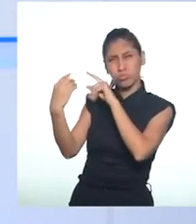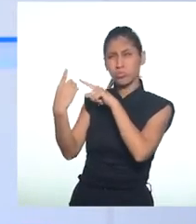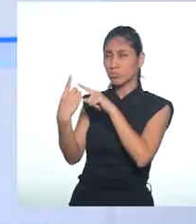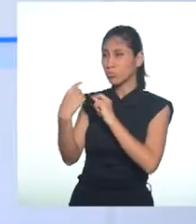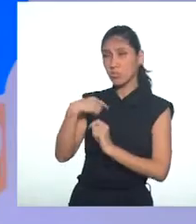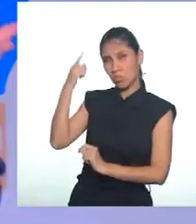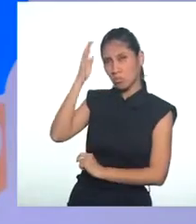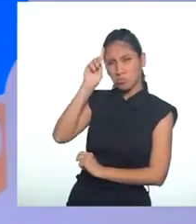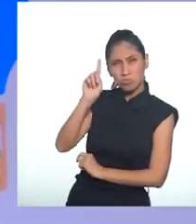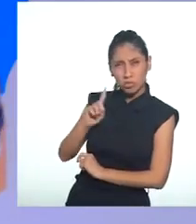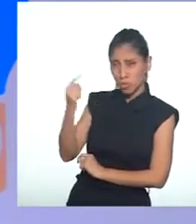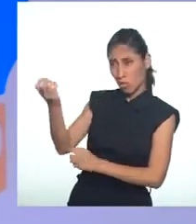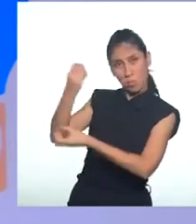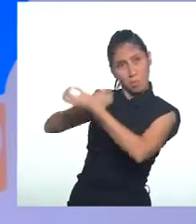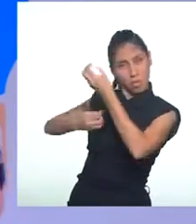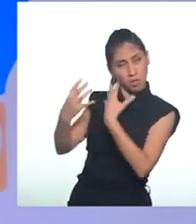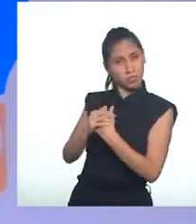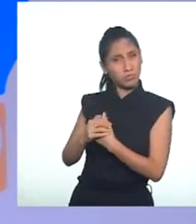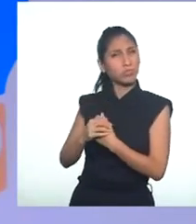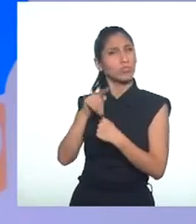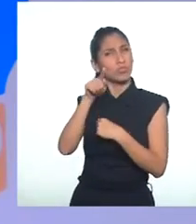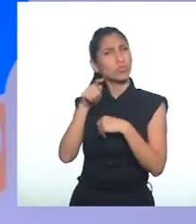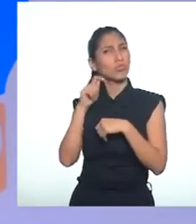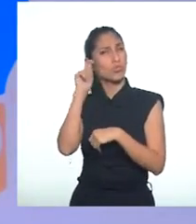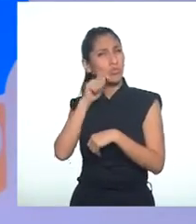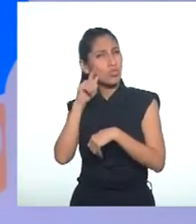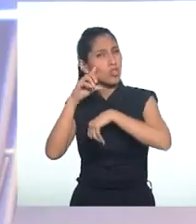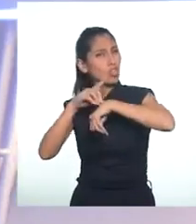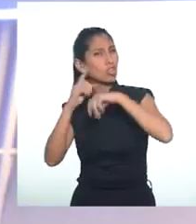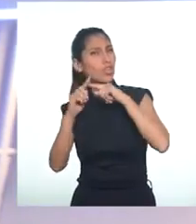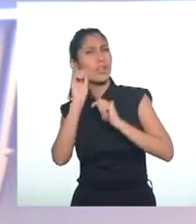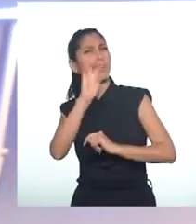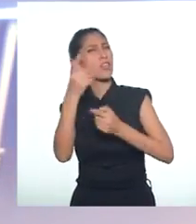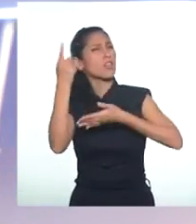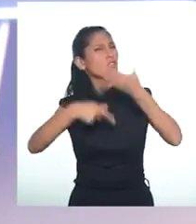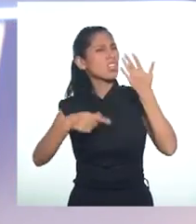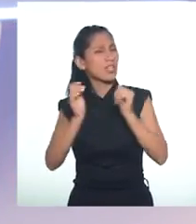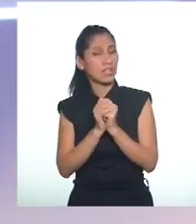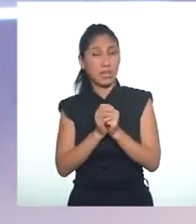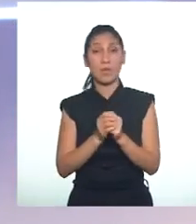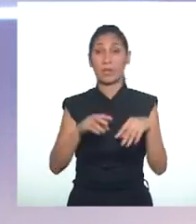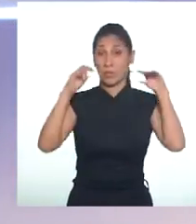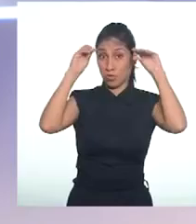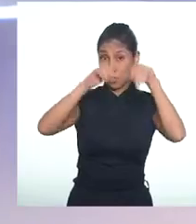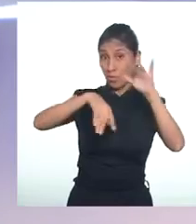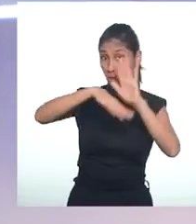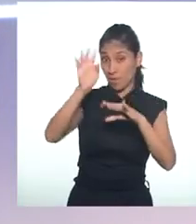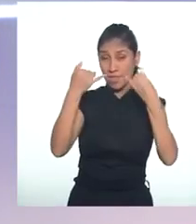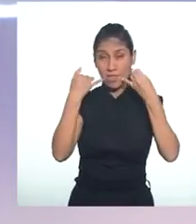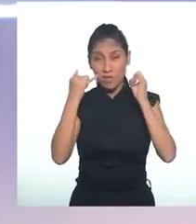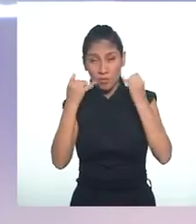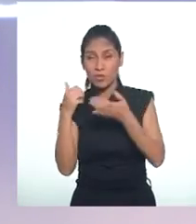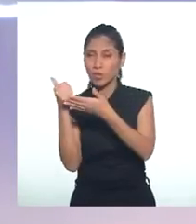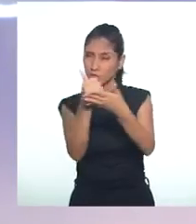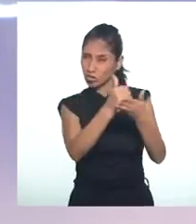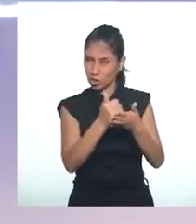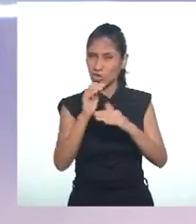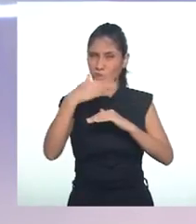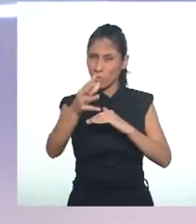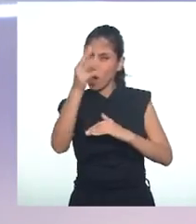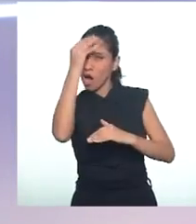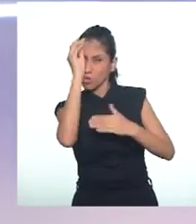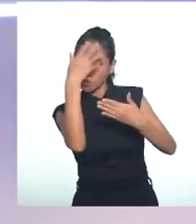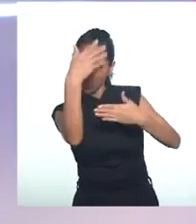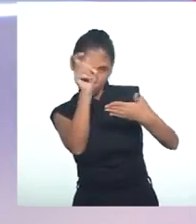sabía mucho. Cuéntanos, ¿qué te dijo el tío Luigi? Sumemos más información que nos ayude a elaborar